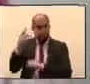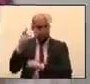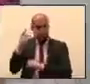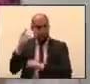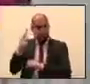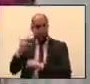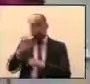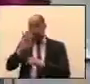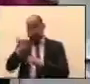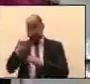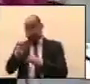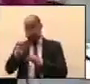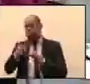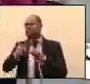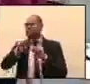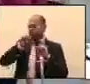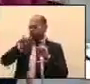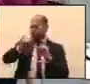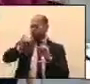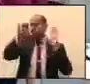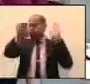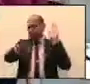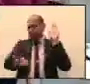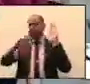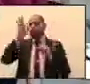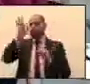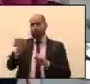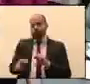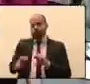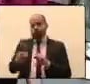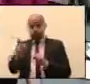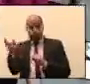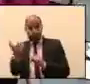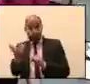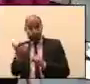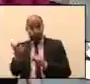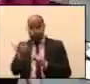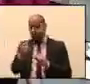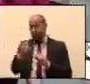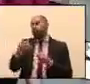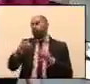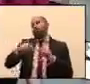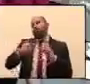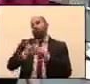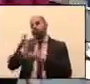Sí, protesto. Si no lo hicieran así, que el Estado y la Nación se los demanden.